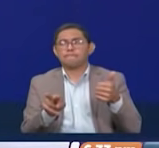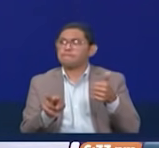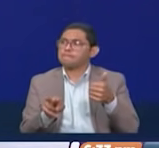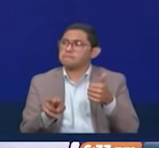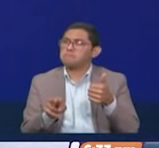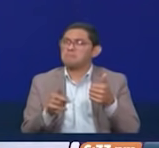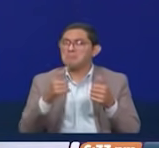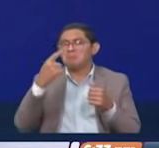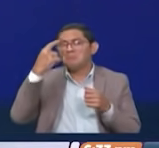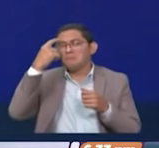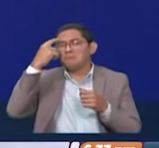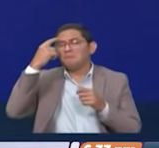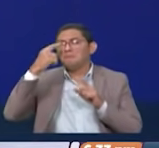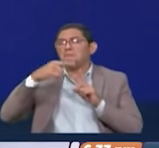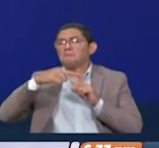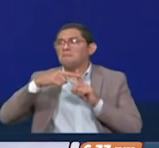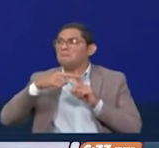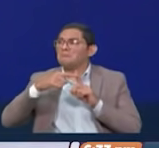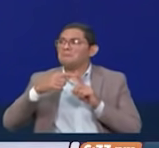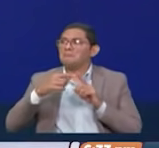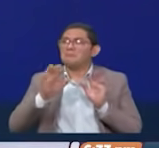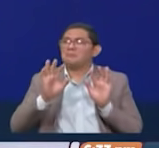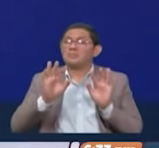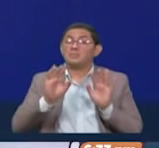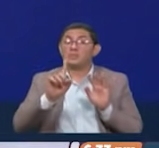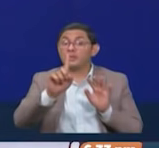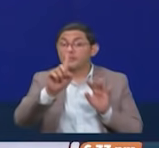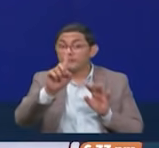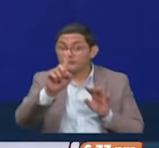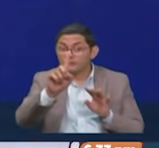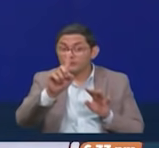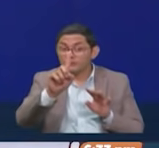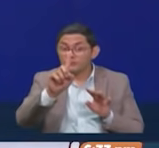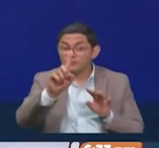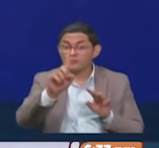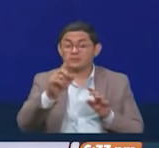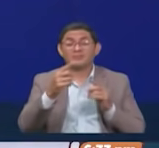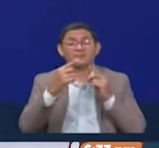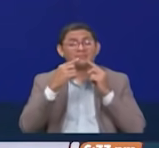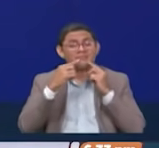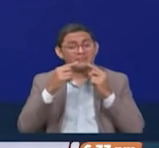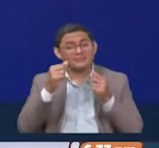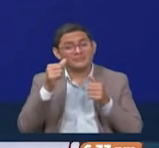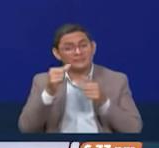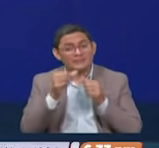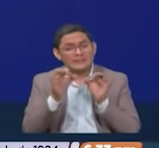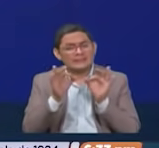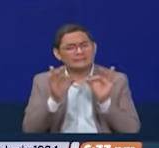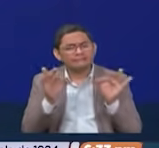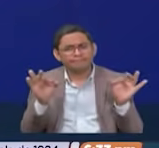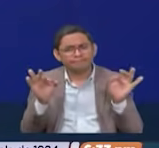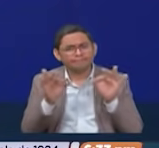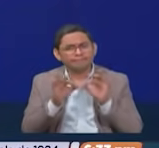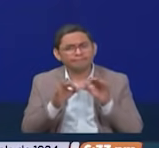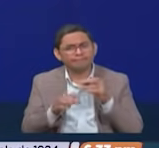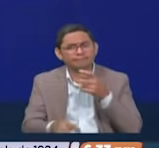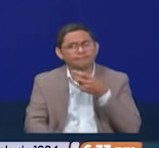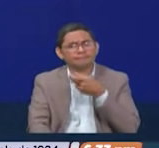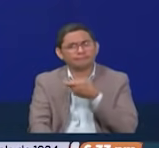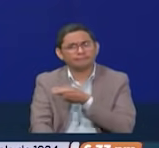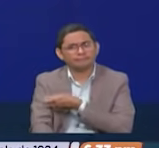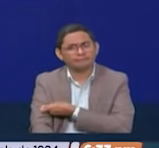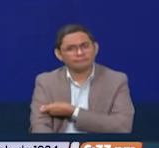país insistimos en la importancia de la vacunación y recalcamos